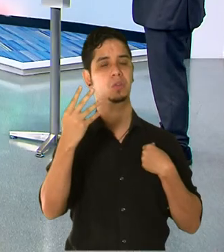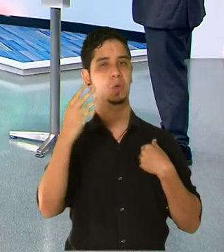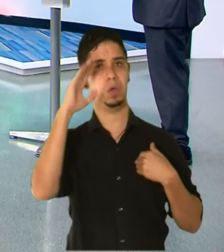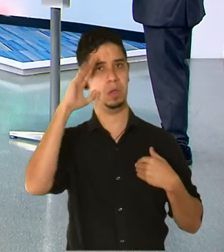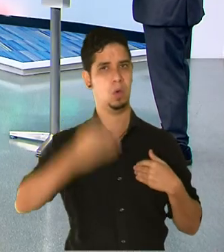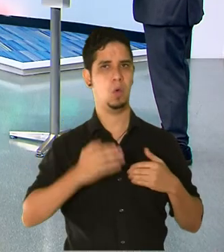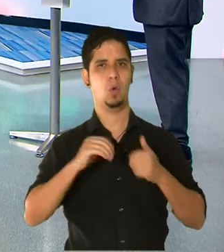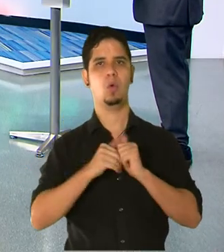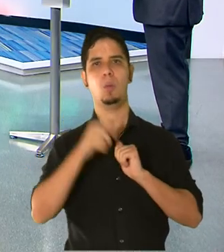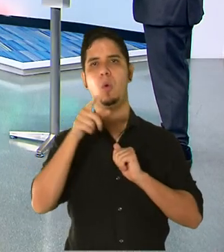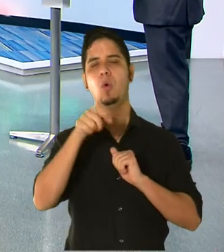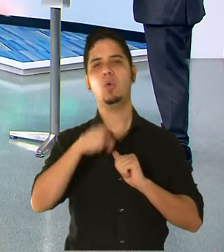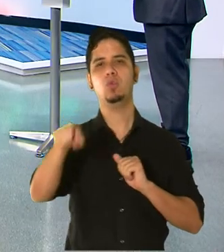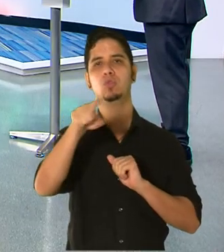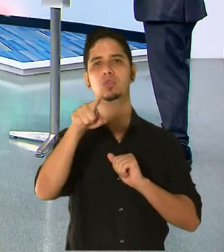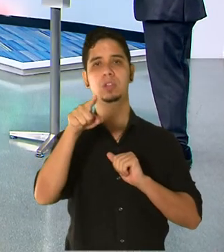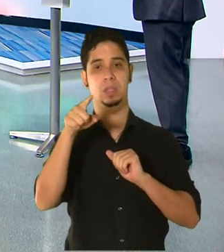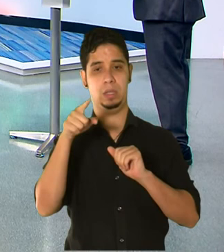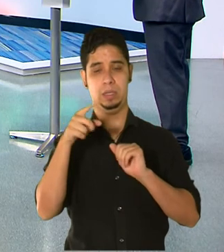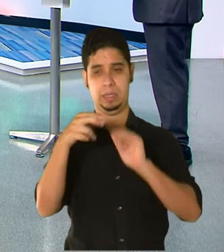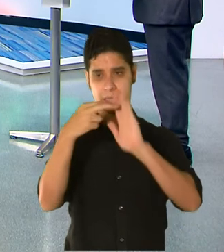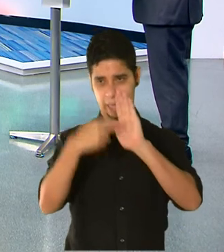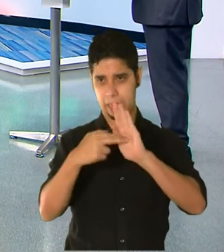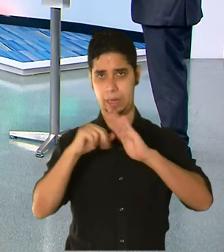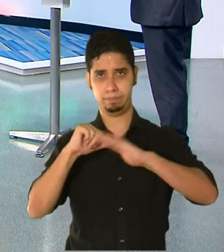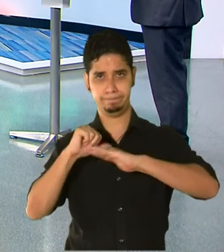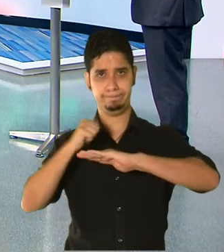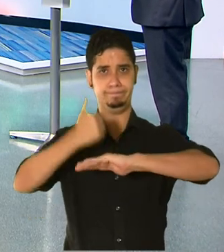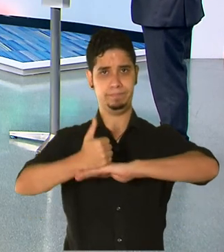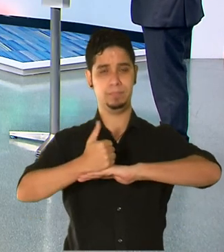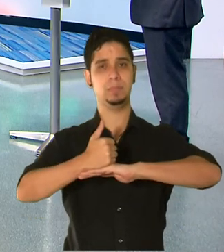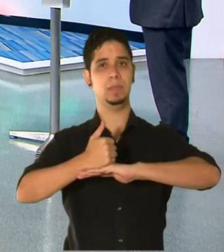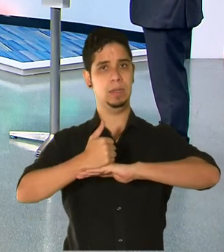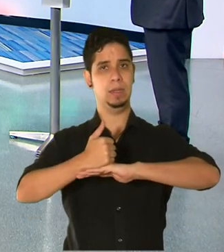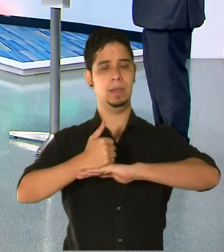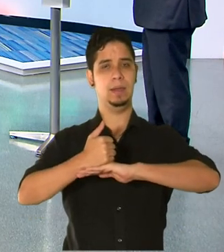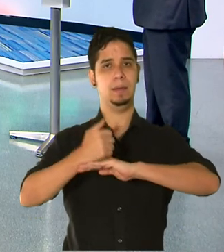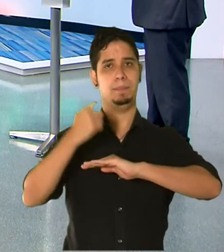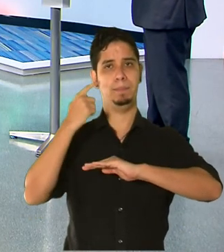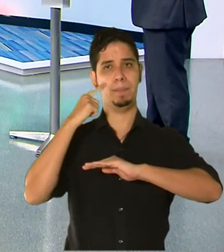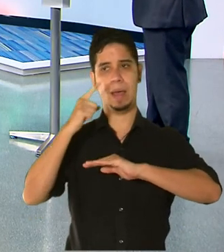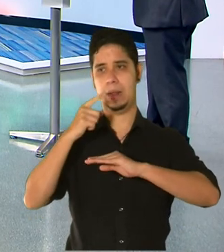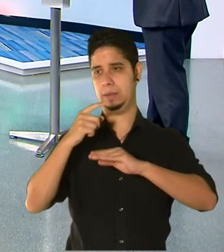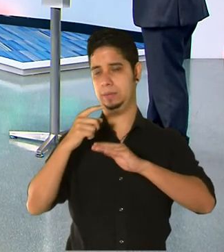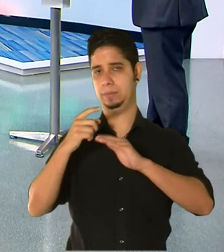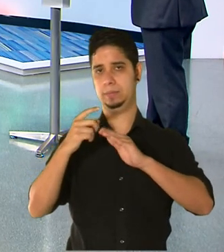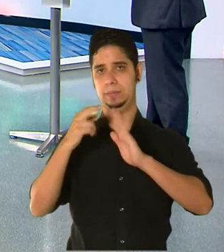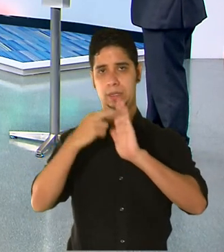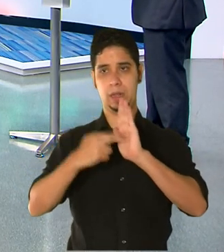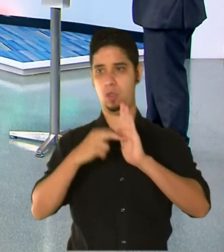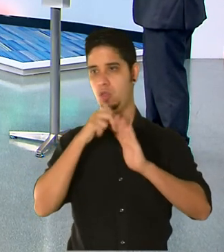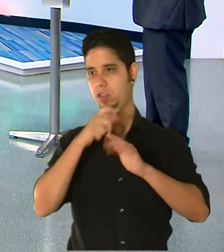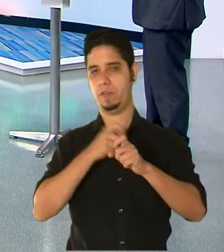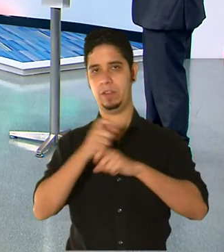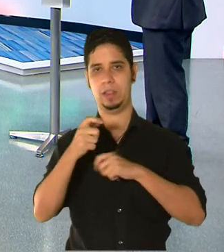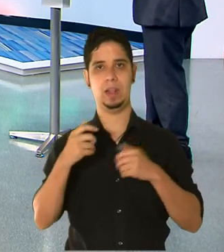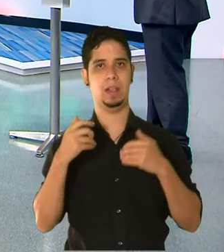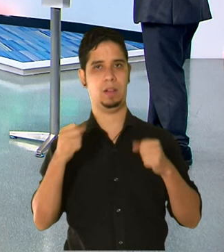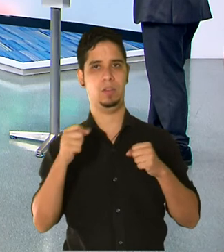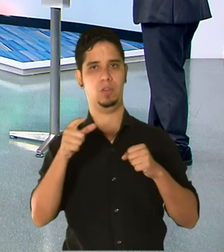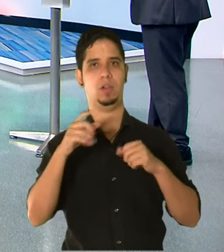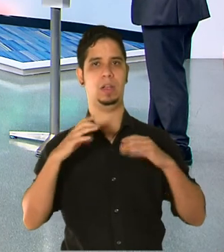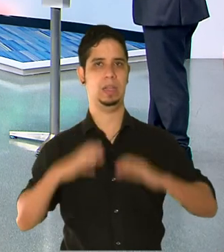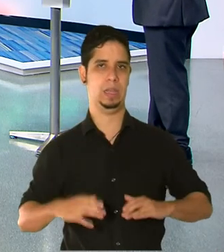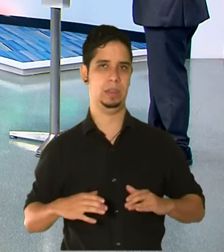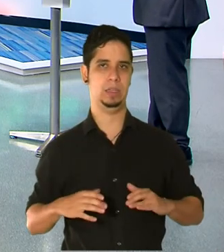a cambiar todo todas esas medidas y crean un protocolo para precisamente no se afectará la salud de esos clientes pero